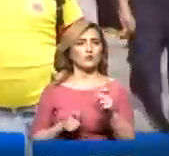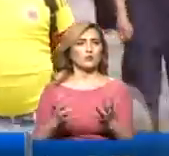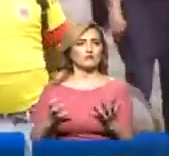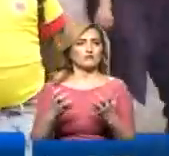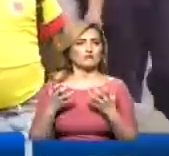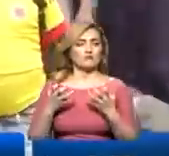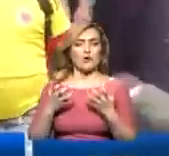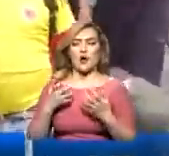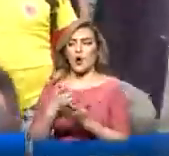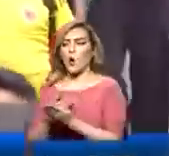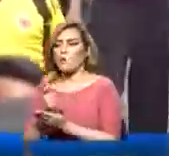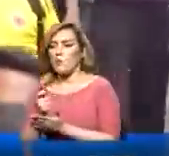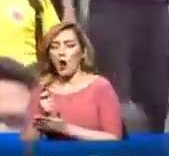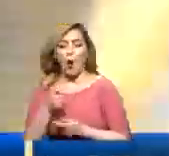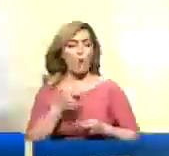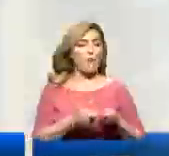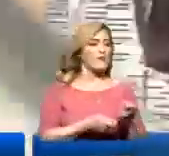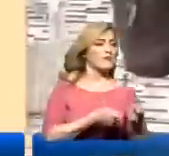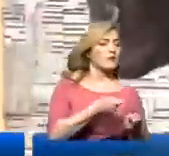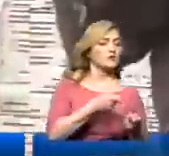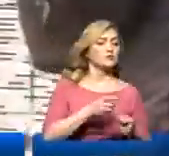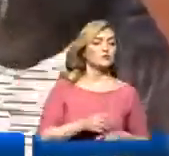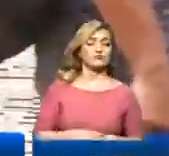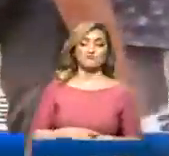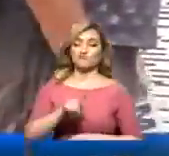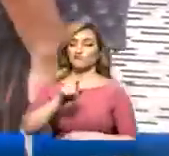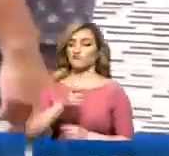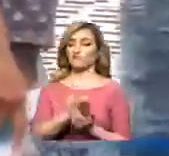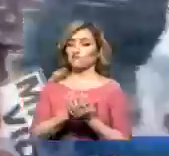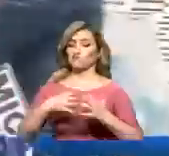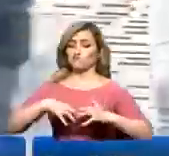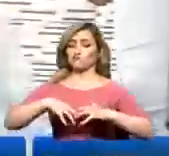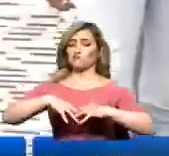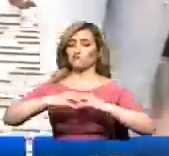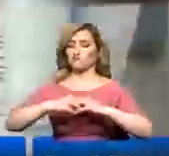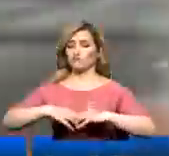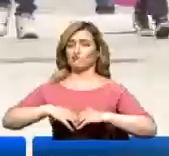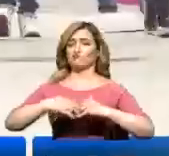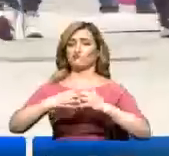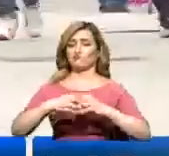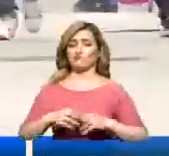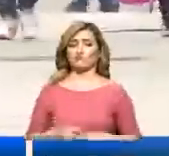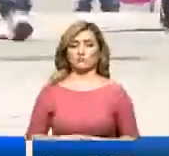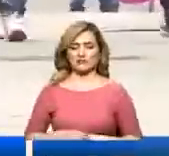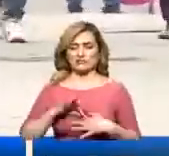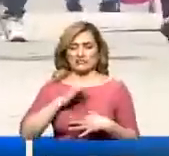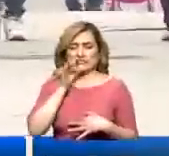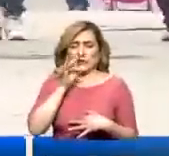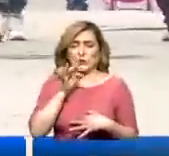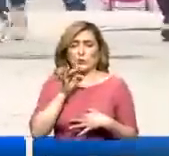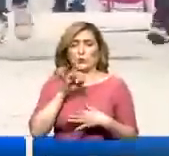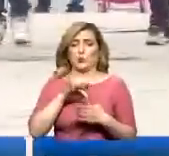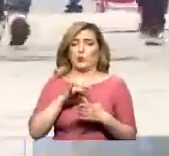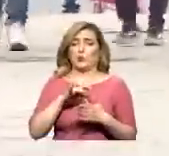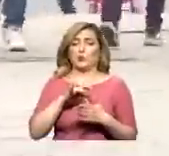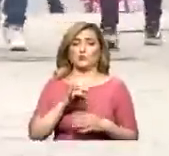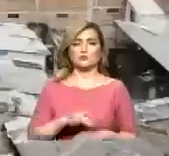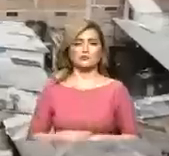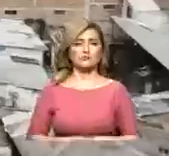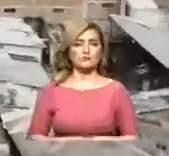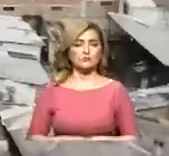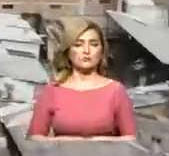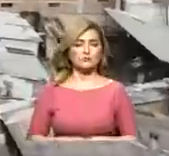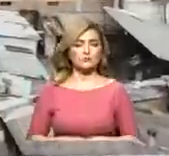comerciar, que quiere comprar y vender, que necesita mover la economía en medio del mortal coronavirus. En Quito,